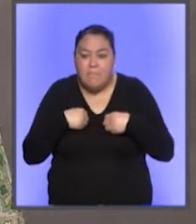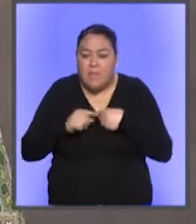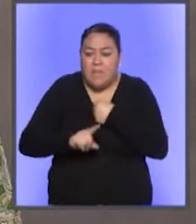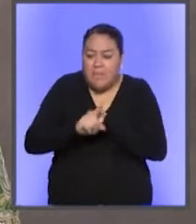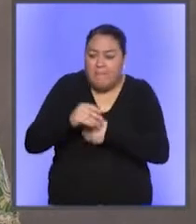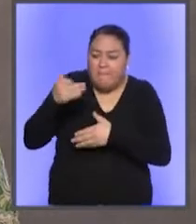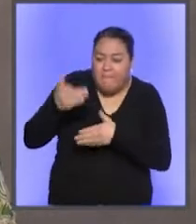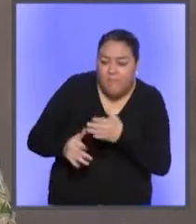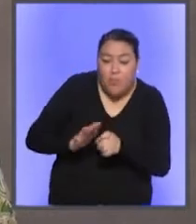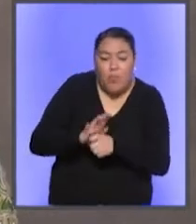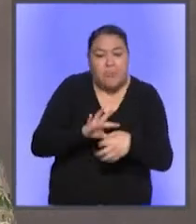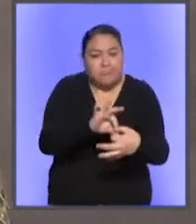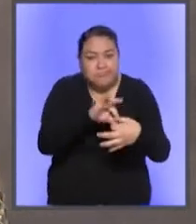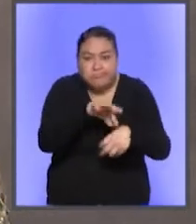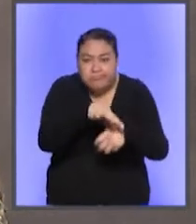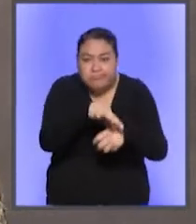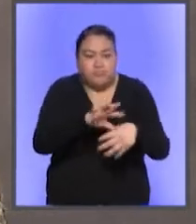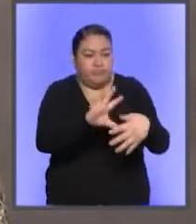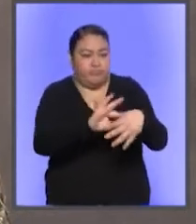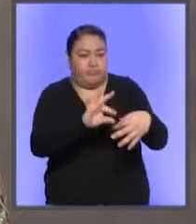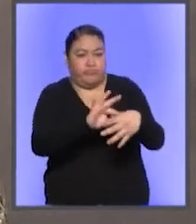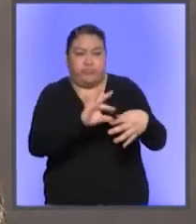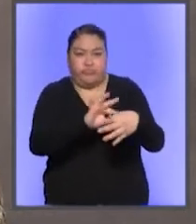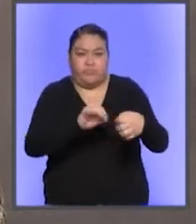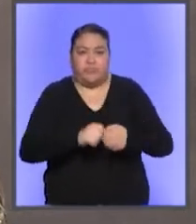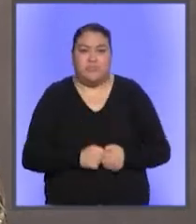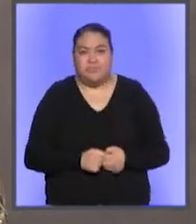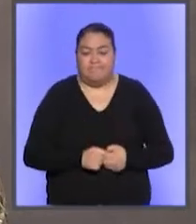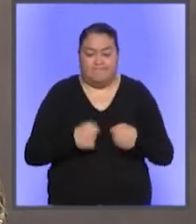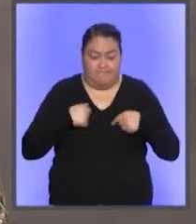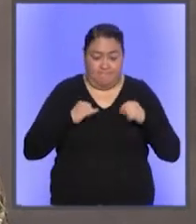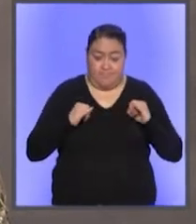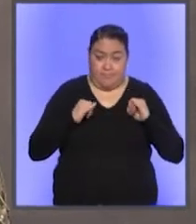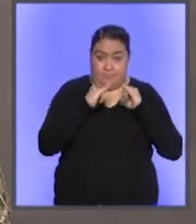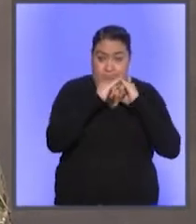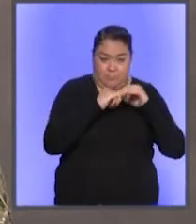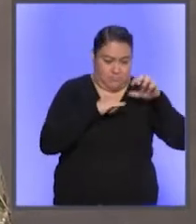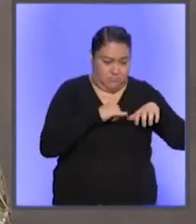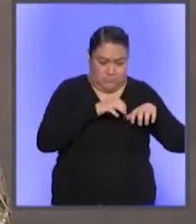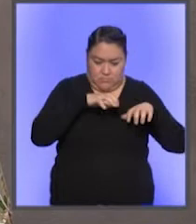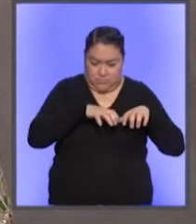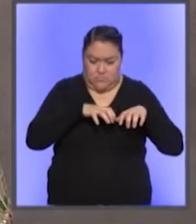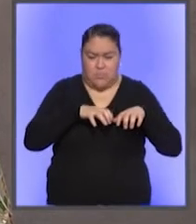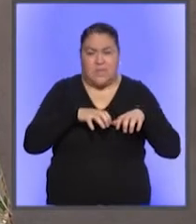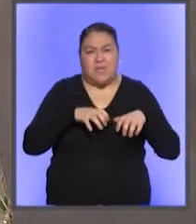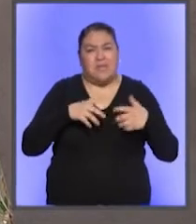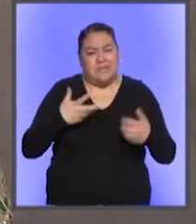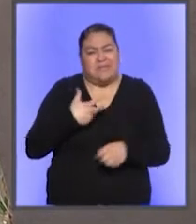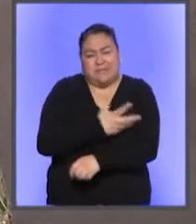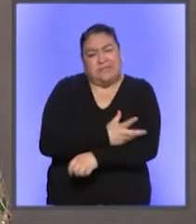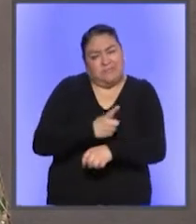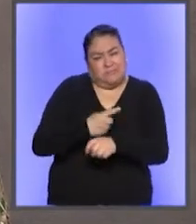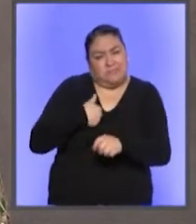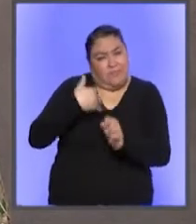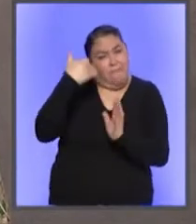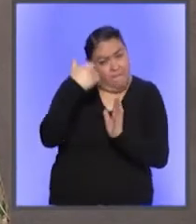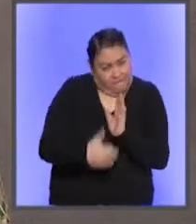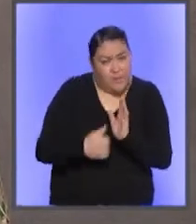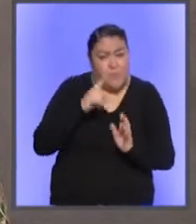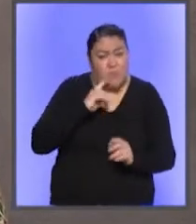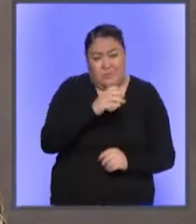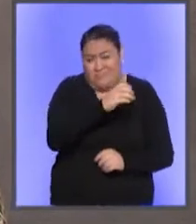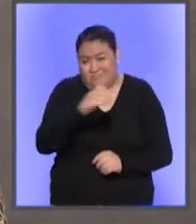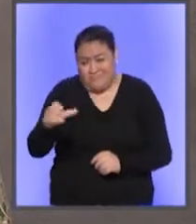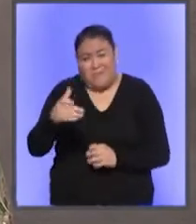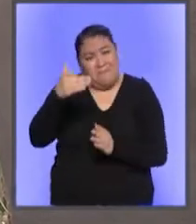y qué es lo que necesita como instituciones Creo que todavía tenemos un saldo pendiente con